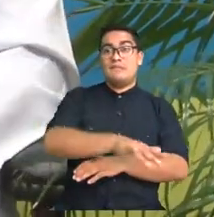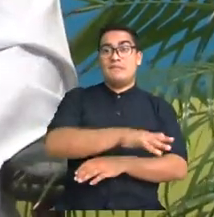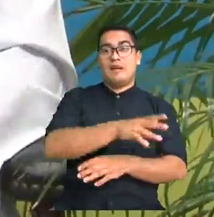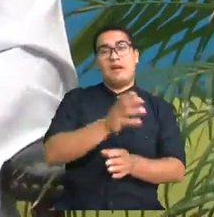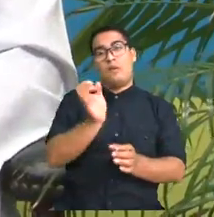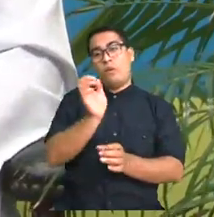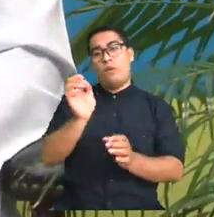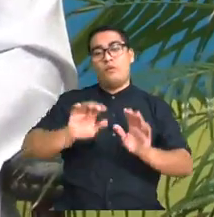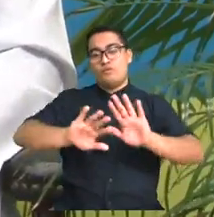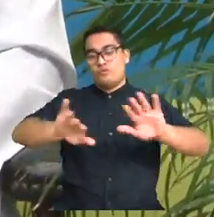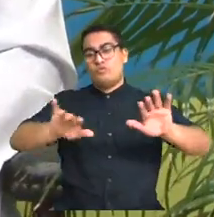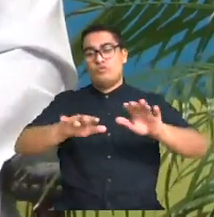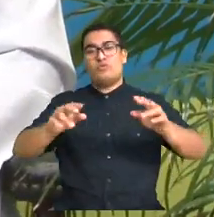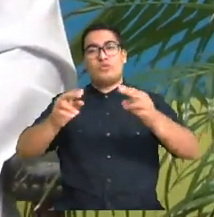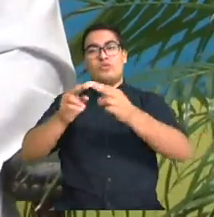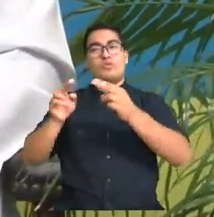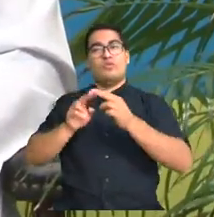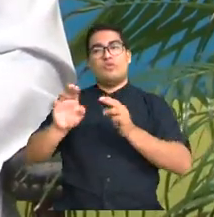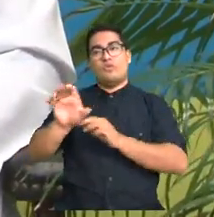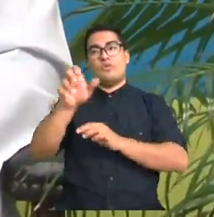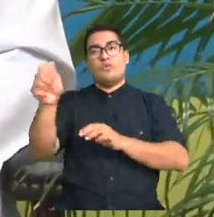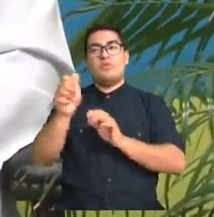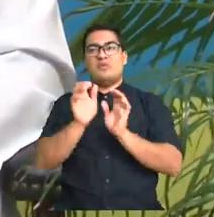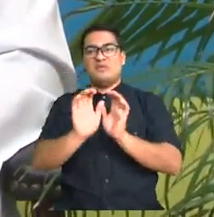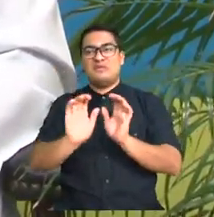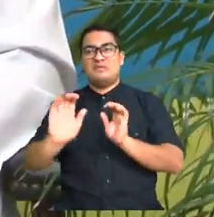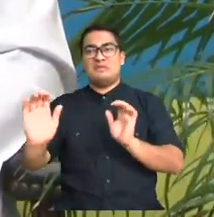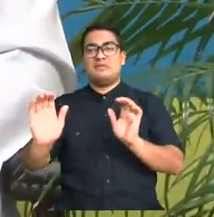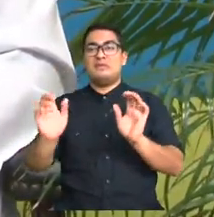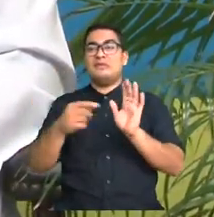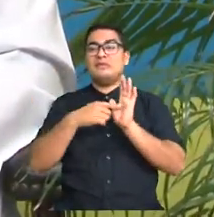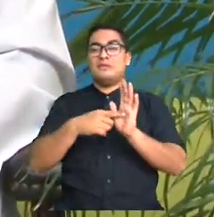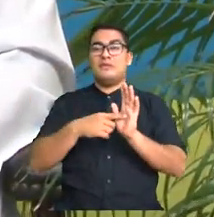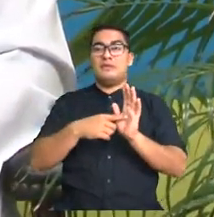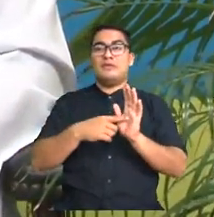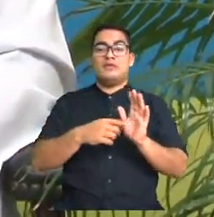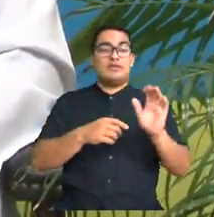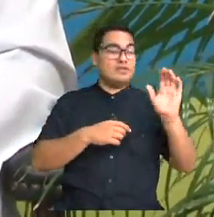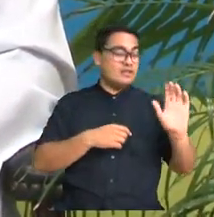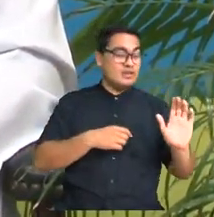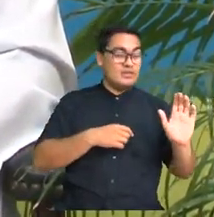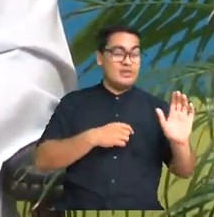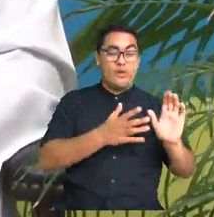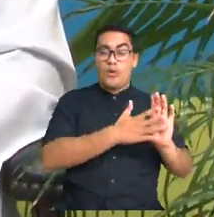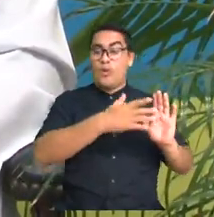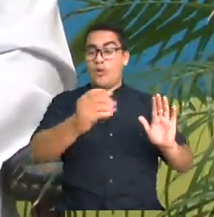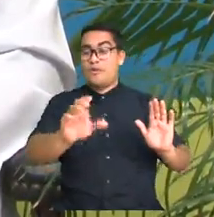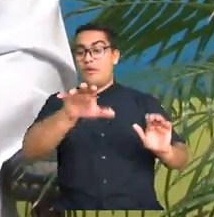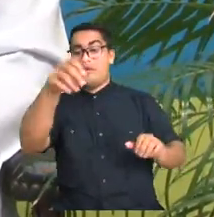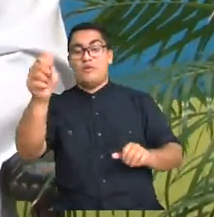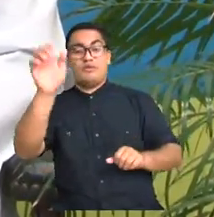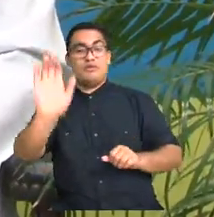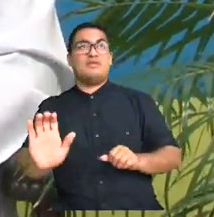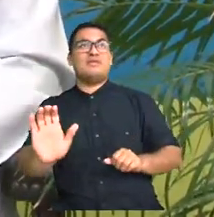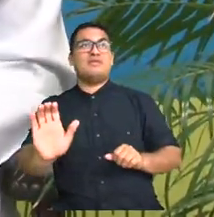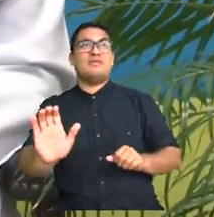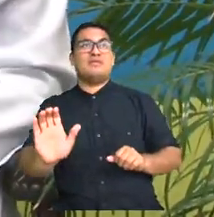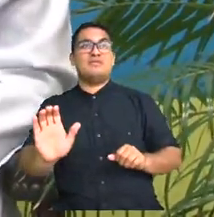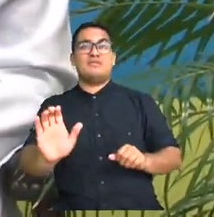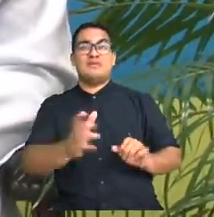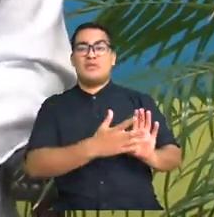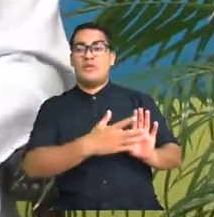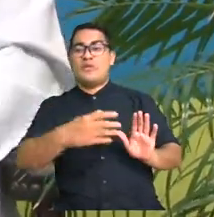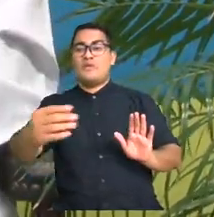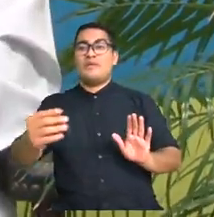con otros niños. Uh-huh. El molusco contagioso es un virus que se pasa de niño a niño. Y entonces ese virus lo